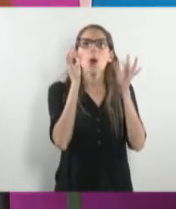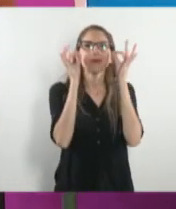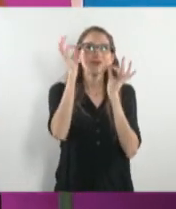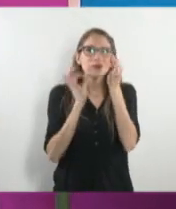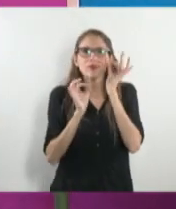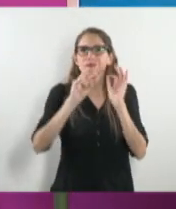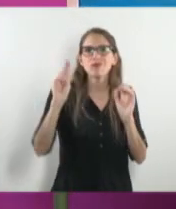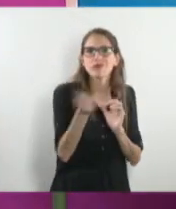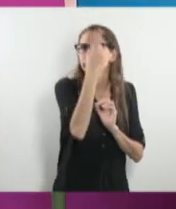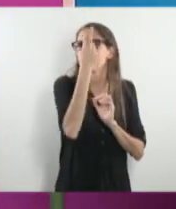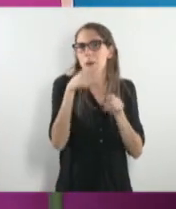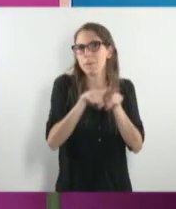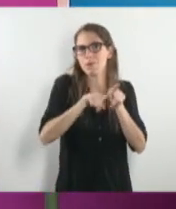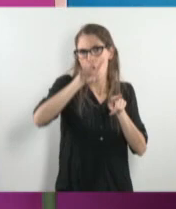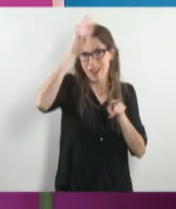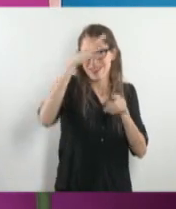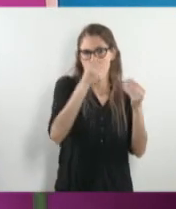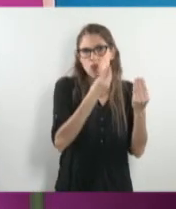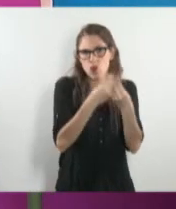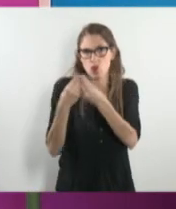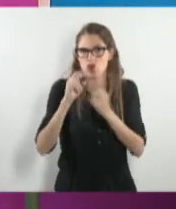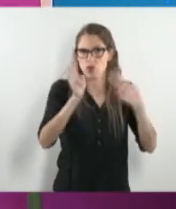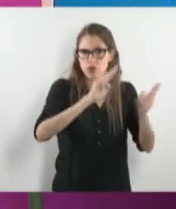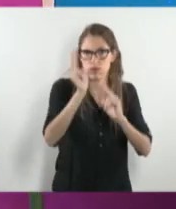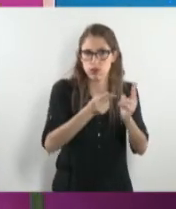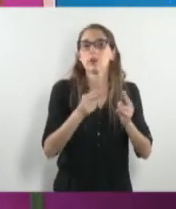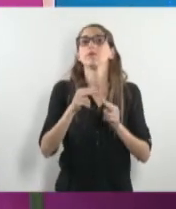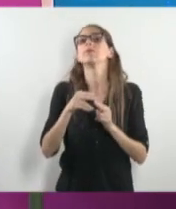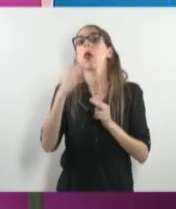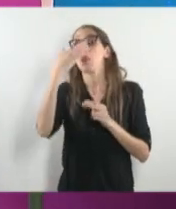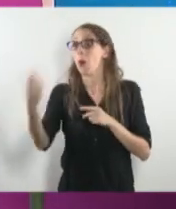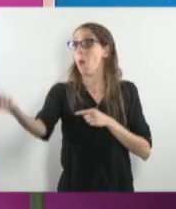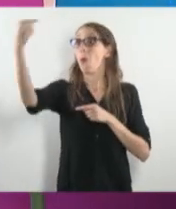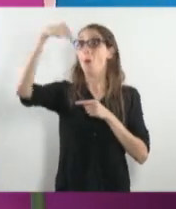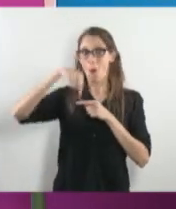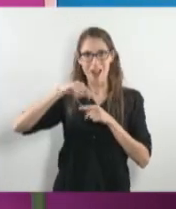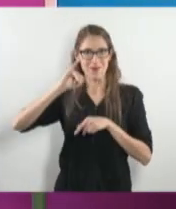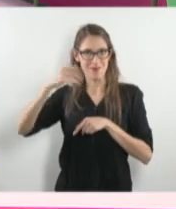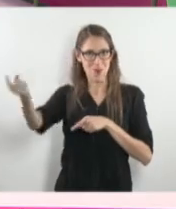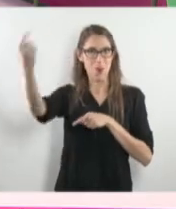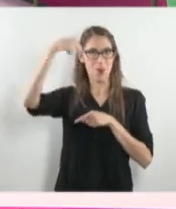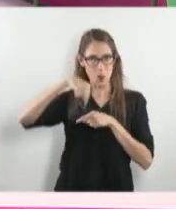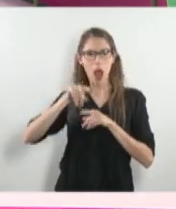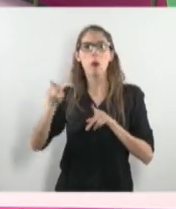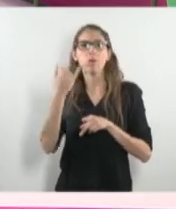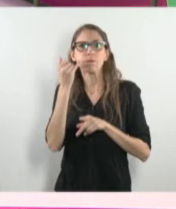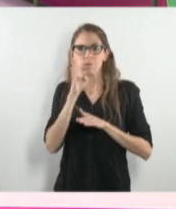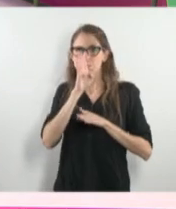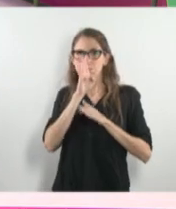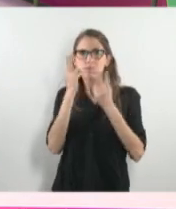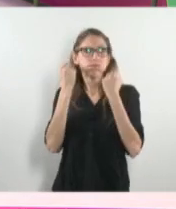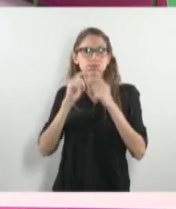y bueno, y ahí él sí vuelve y se encuentra con sus hijos, y es este hombre manso, ¿no?, este gaucho amansado,